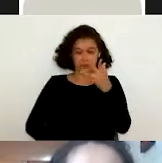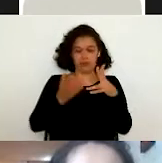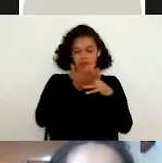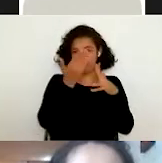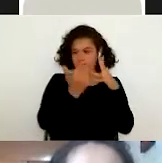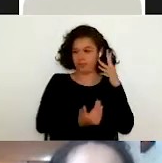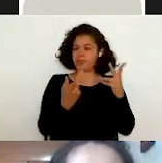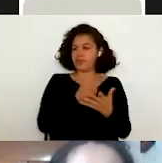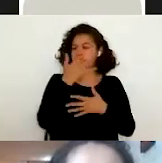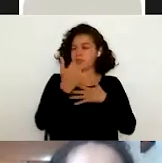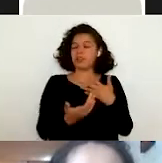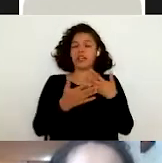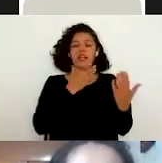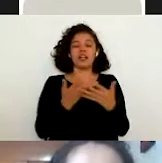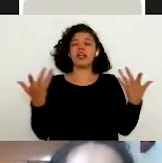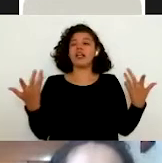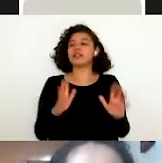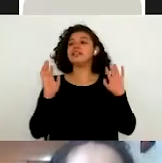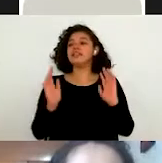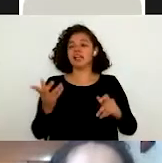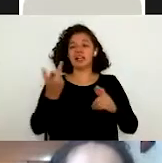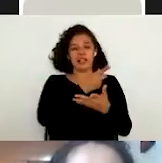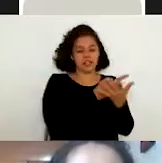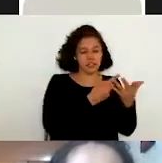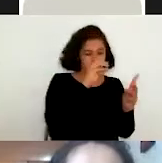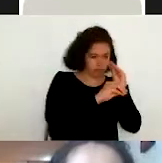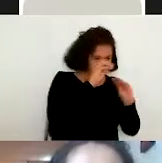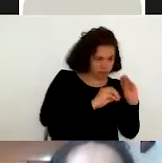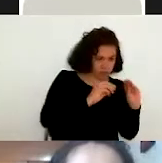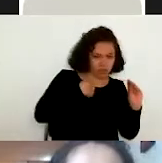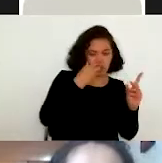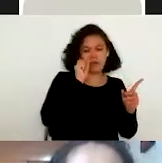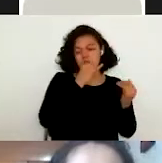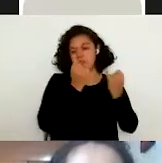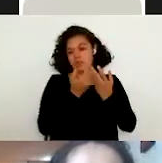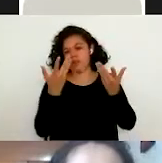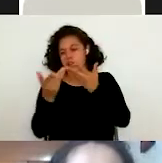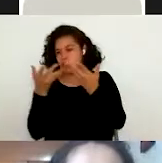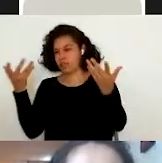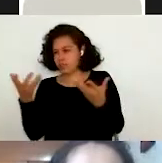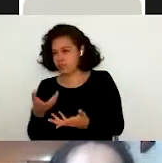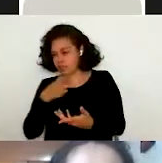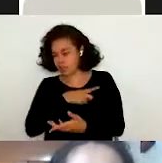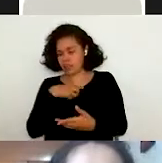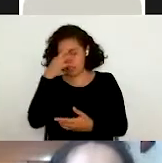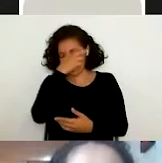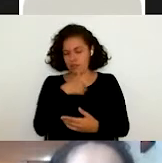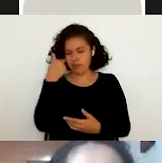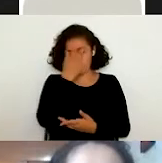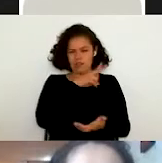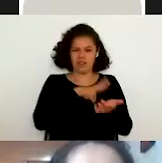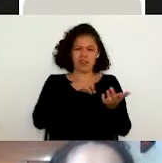en acción el proyecto con lo que se estableció en el diseño. Es necesario valorar y analizar el cumplimiento o no